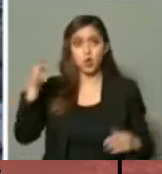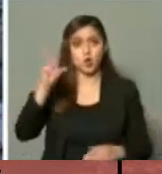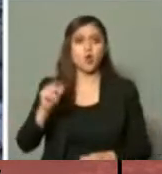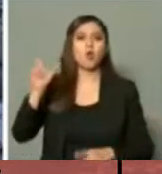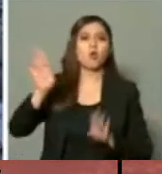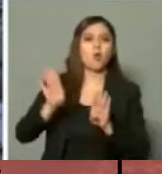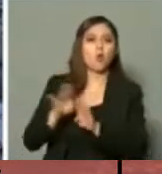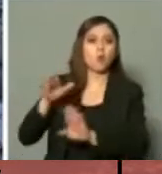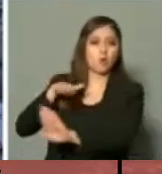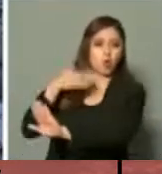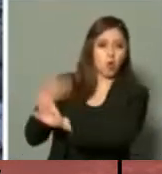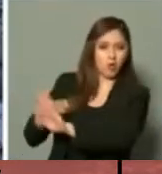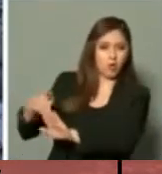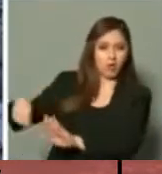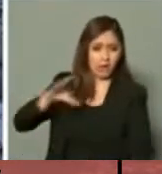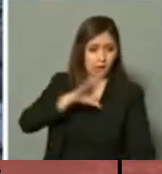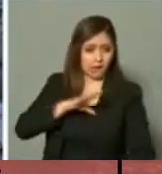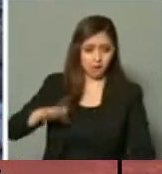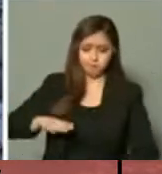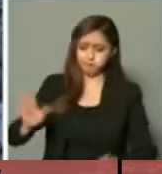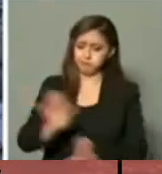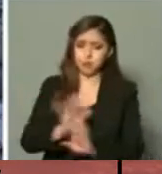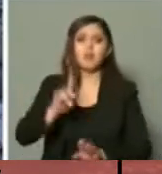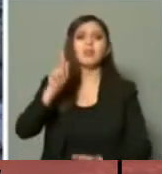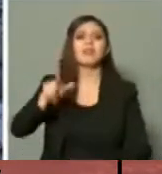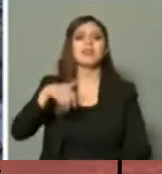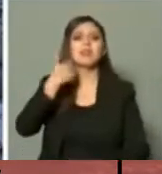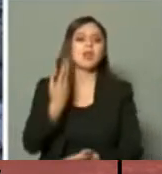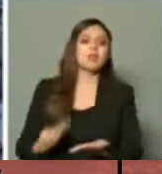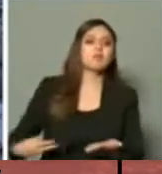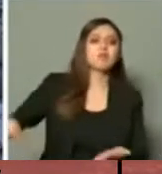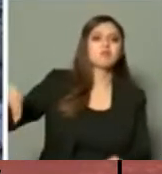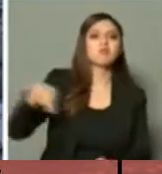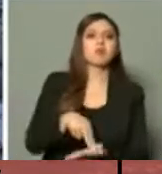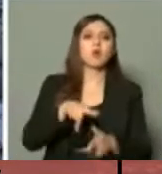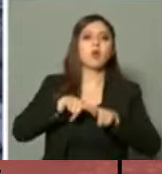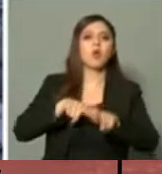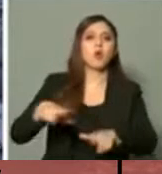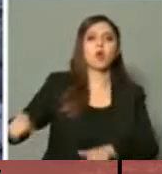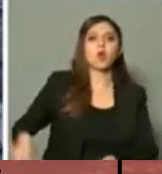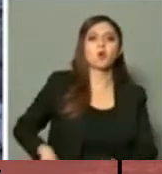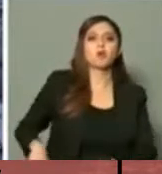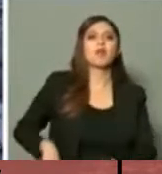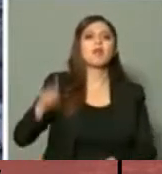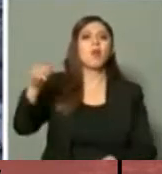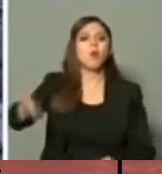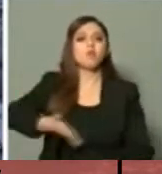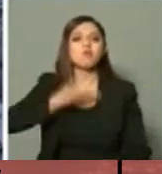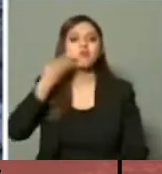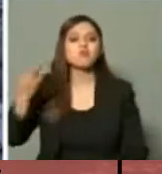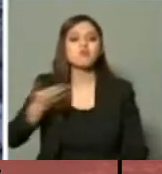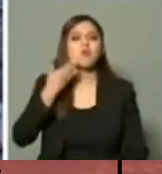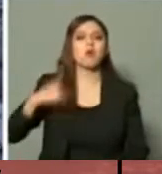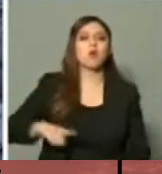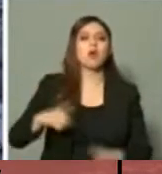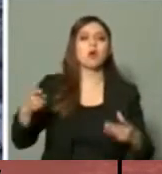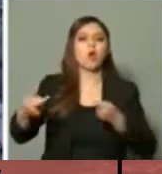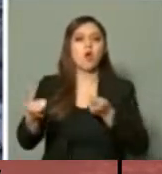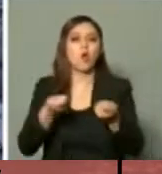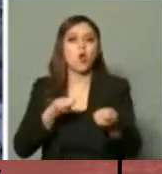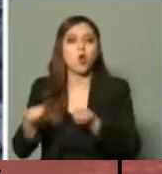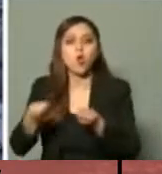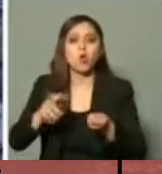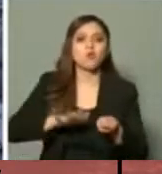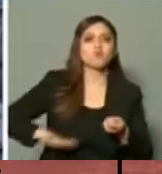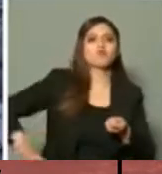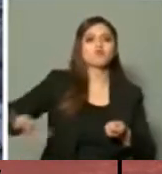a sus candidatos, lo único que pretenden es llegar al poder para seguir siendo los que gobiernen y los que controlen